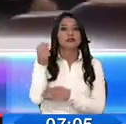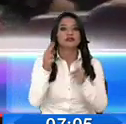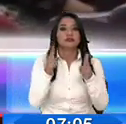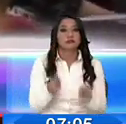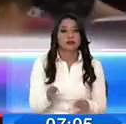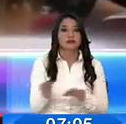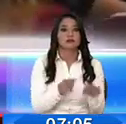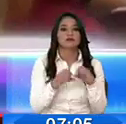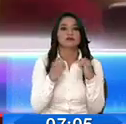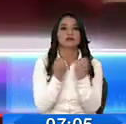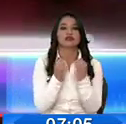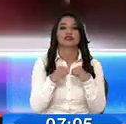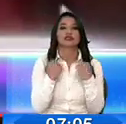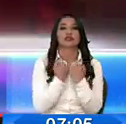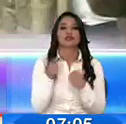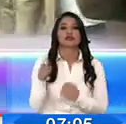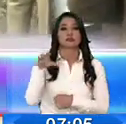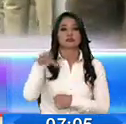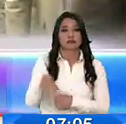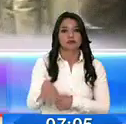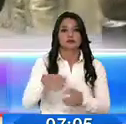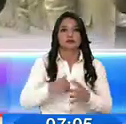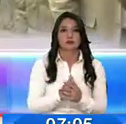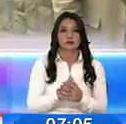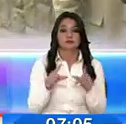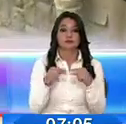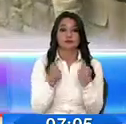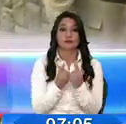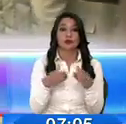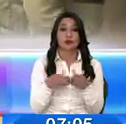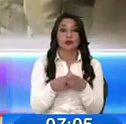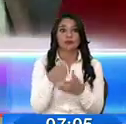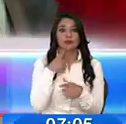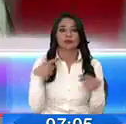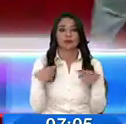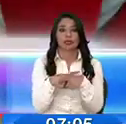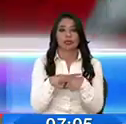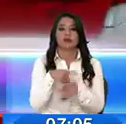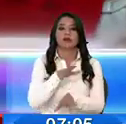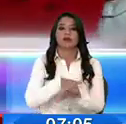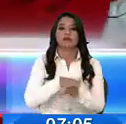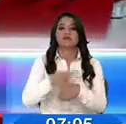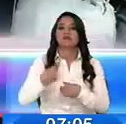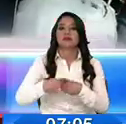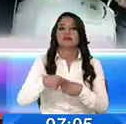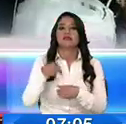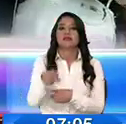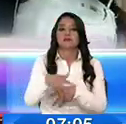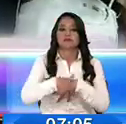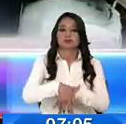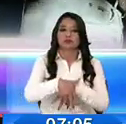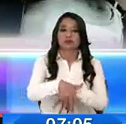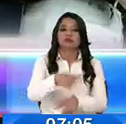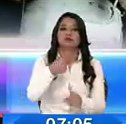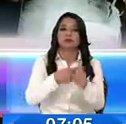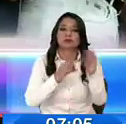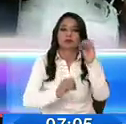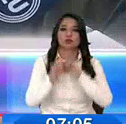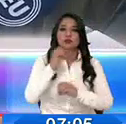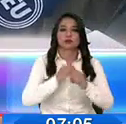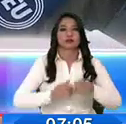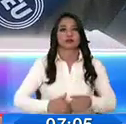organización social en su provincia que para el colectivo es contradictorio por la participación de isa en las protestas del mes de octubre